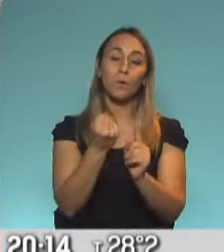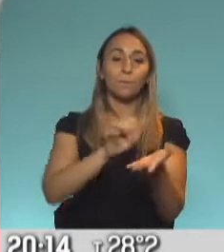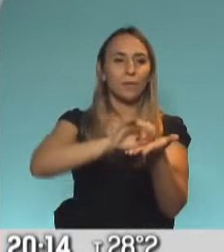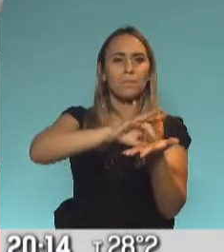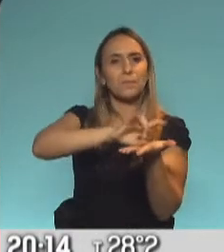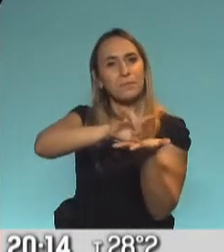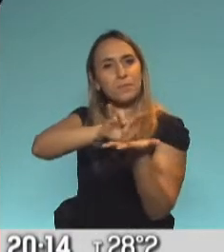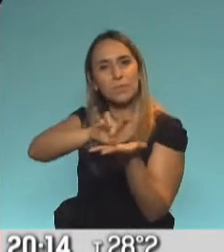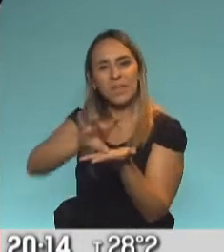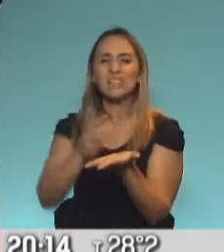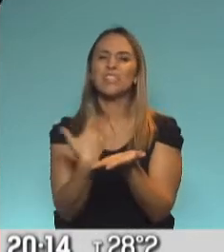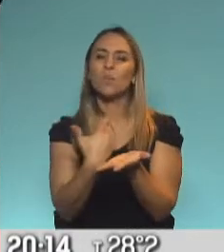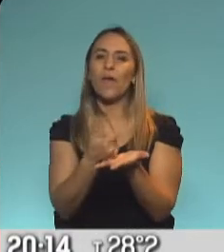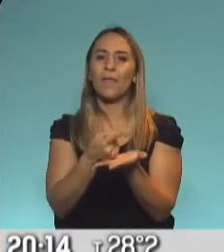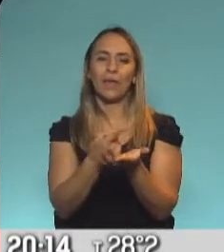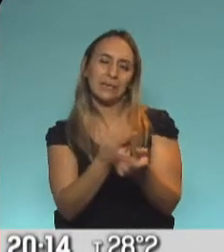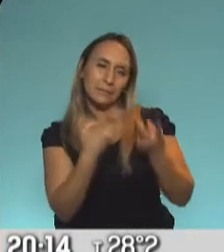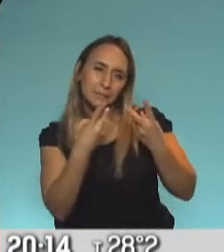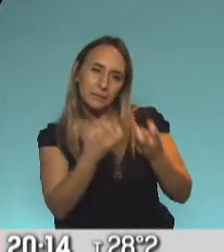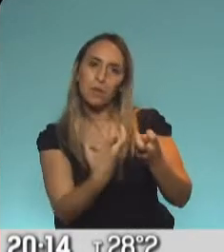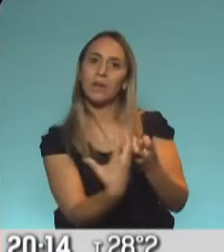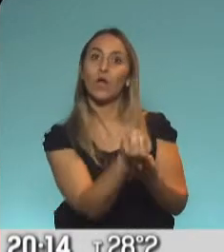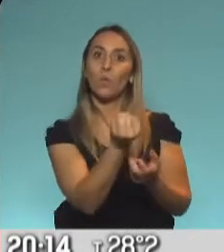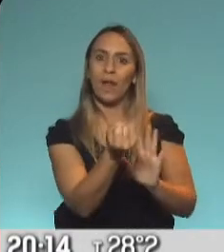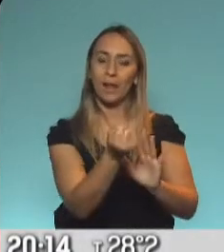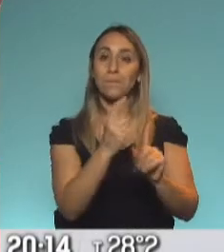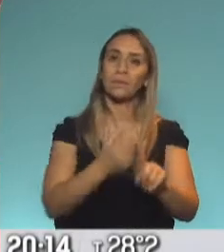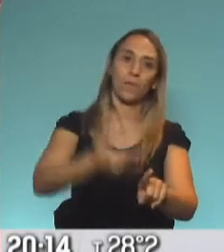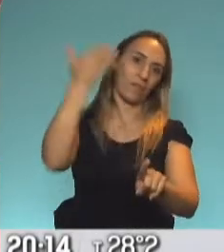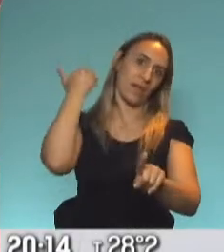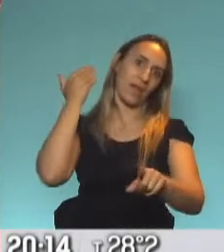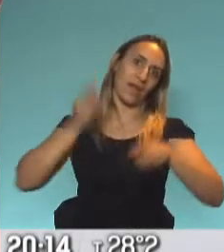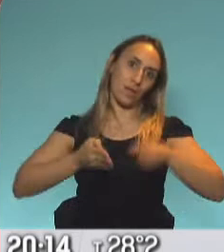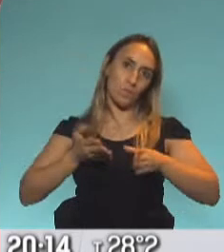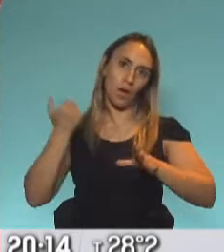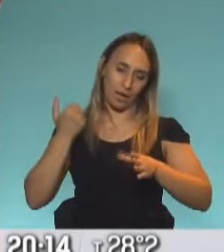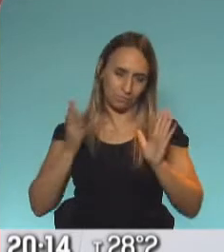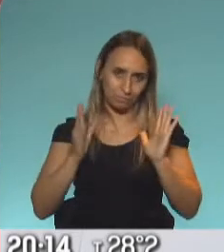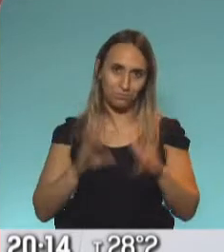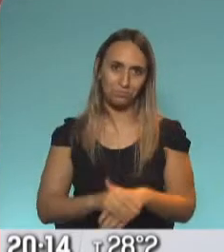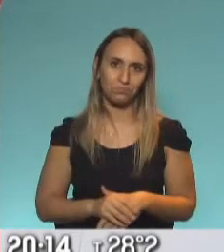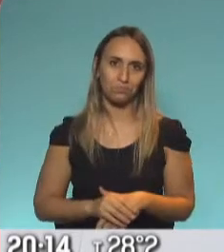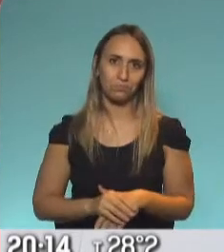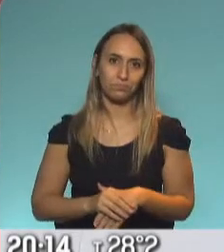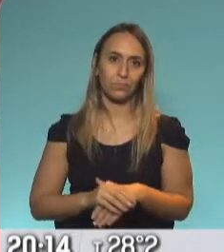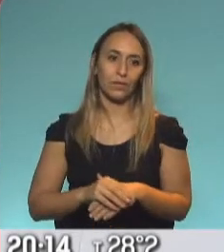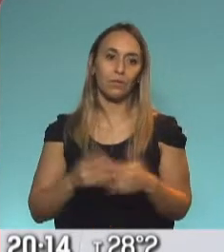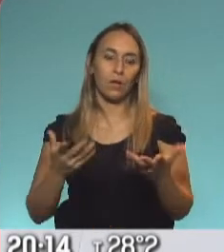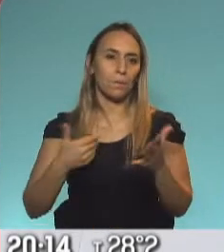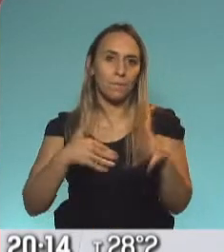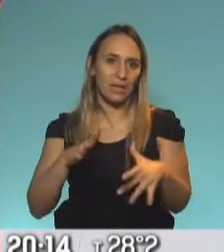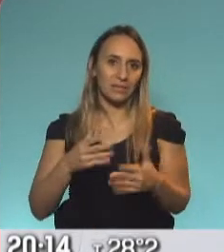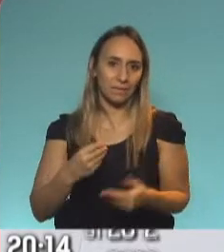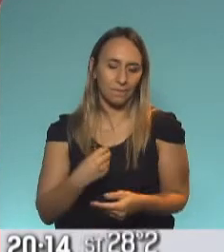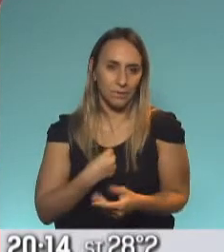eliminado y eso lo que se va a hacer ahora. Desde ya que de aquella época. Sí, claro, por supuesto. Es lo que mayor esperanza le